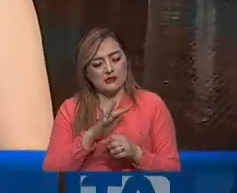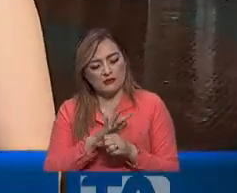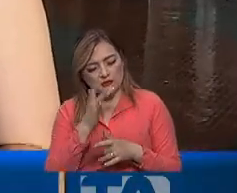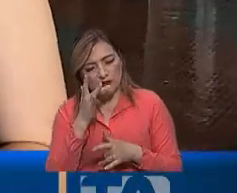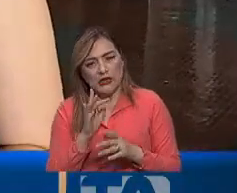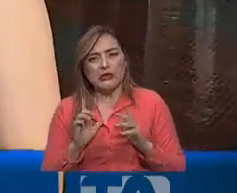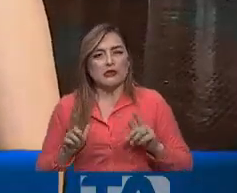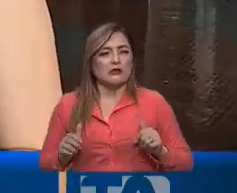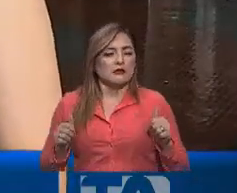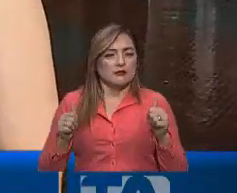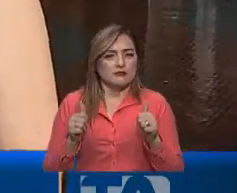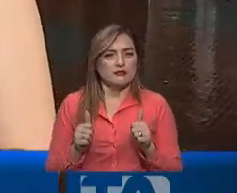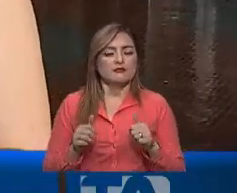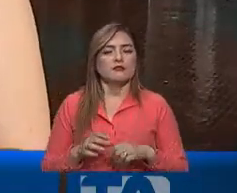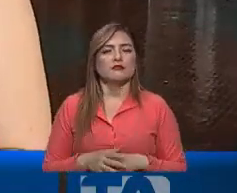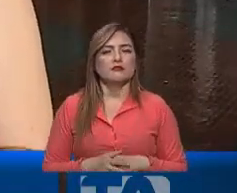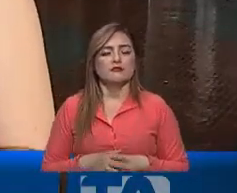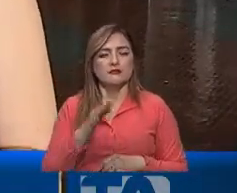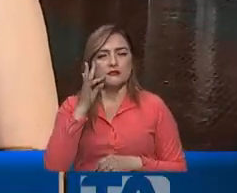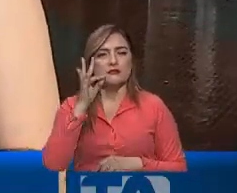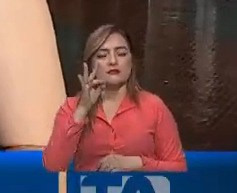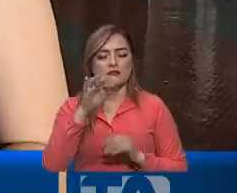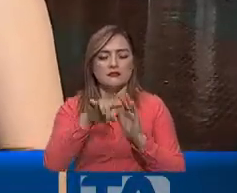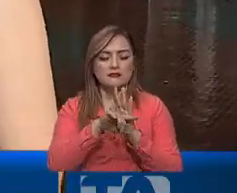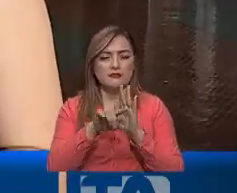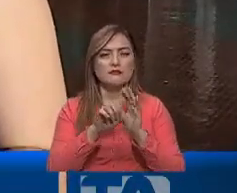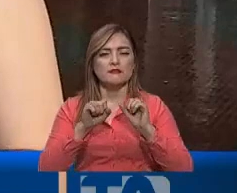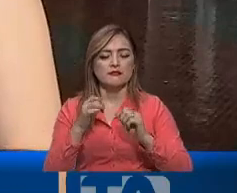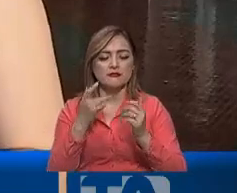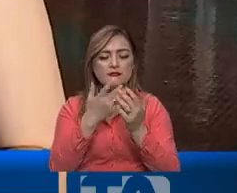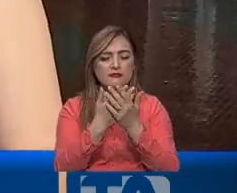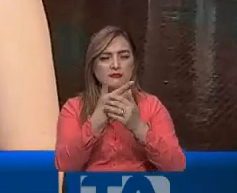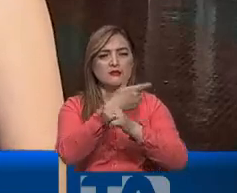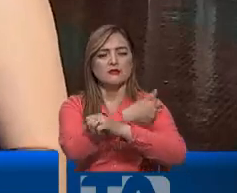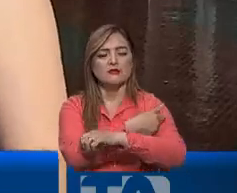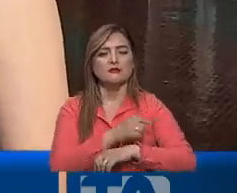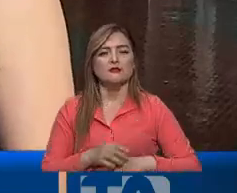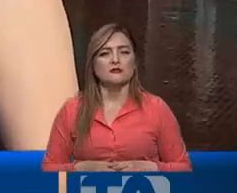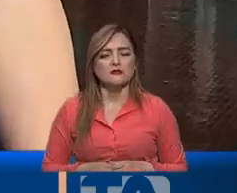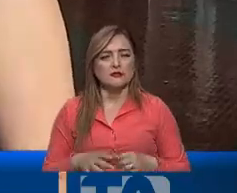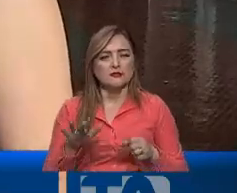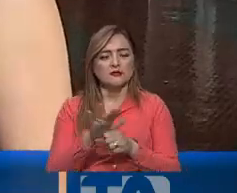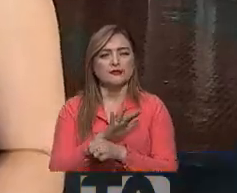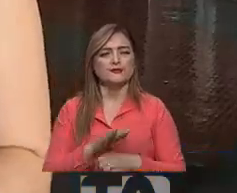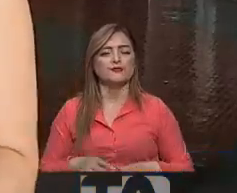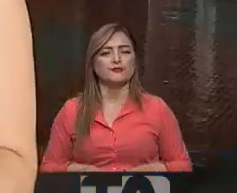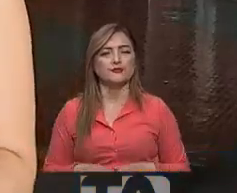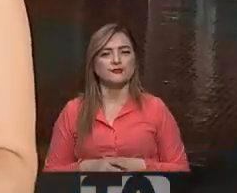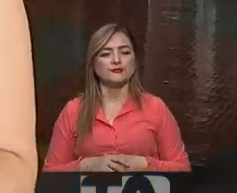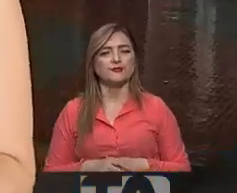la enfermedad, si cuentan ya con un examen negativo, pueden acercarse y de esta manera completar con el esquema de inmunización.